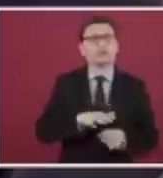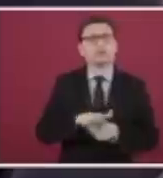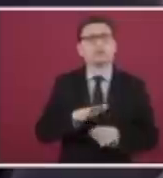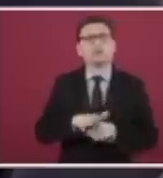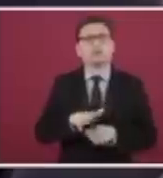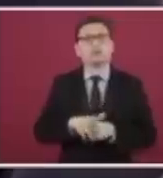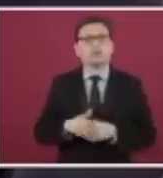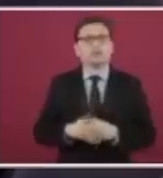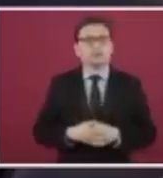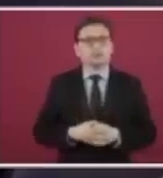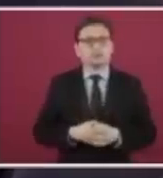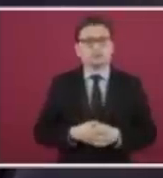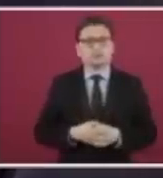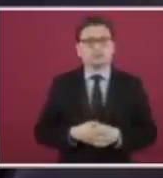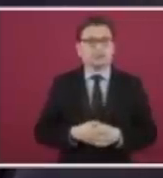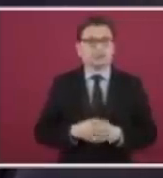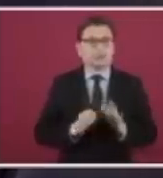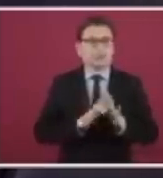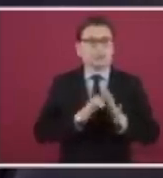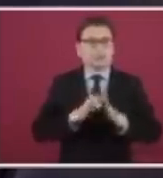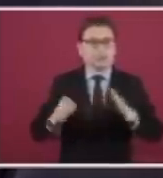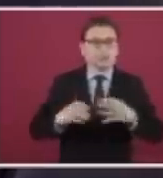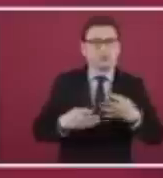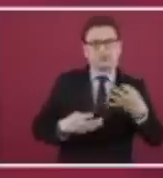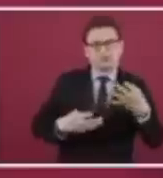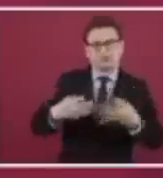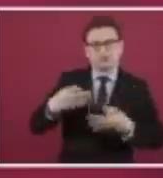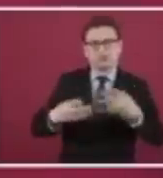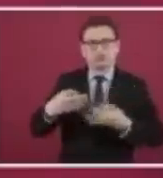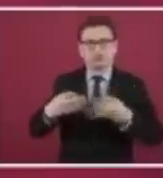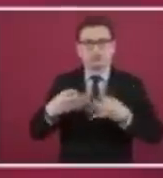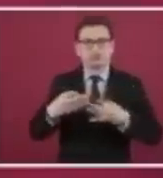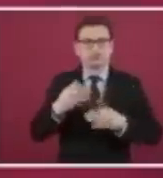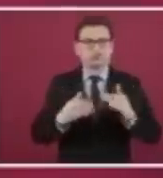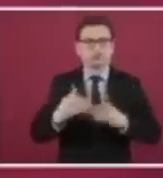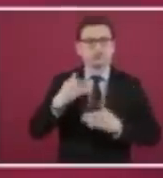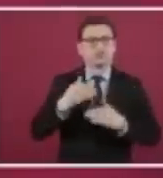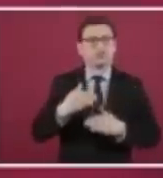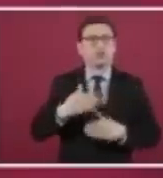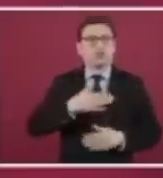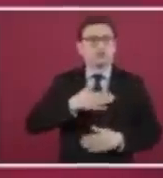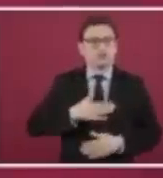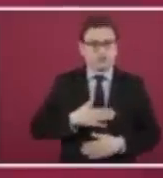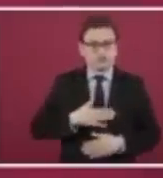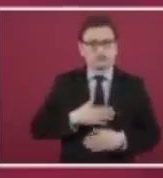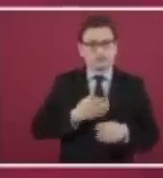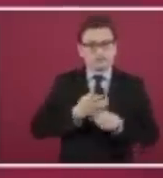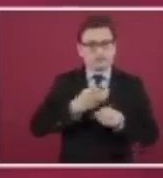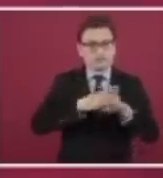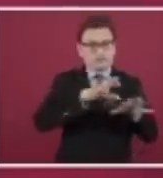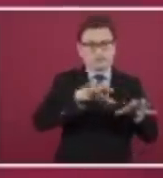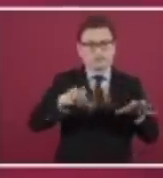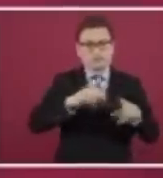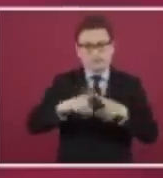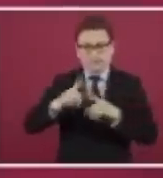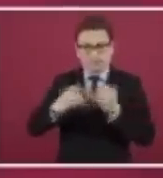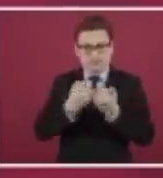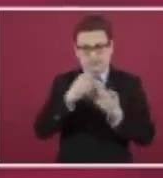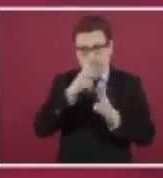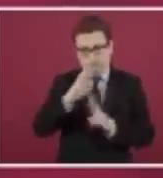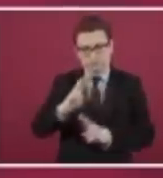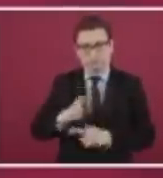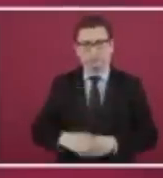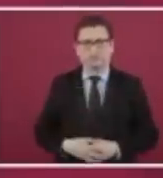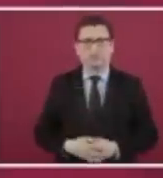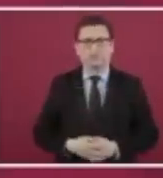los tribunales de justicia de los estados. Una reunión que